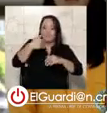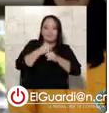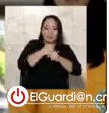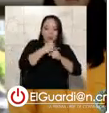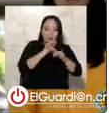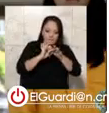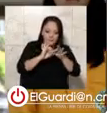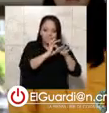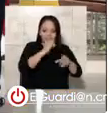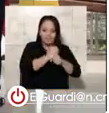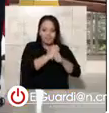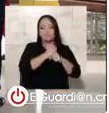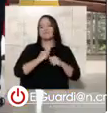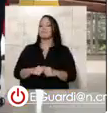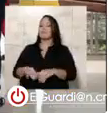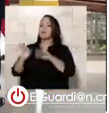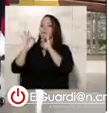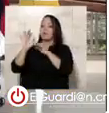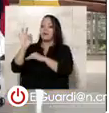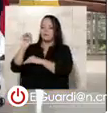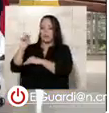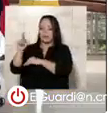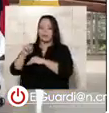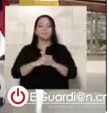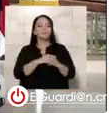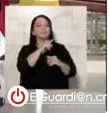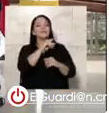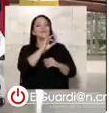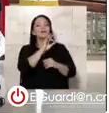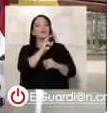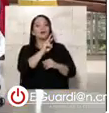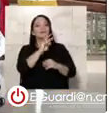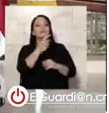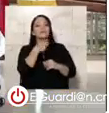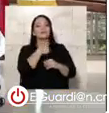interinstitucionalmente, señor presidente. Muy bien, don Franz. Fernando Vargas, viceministro de Agricultura.